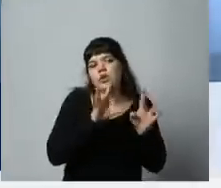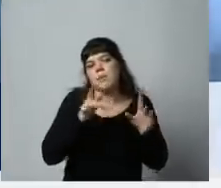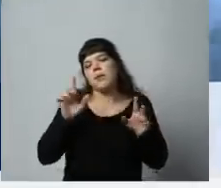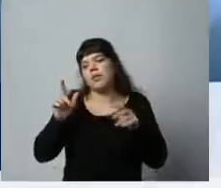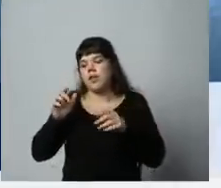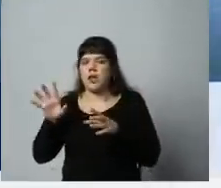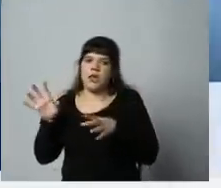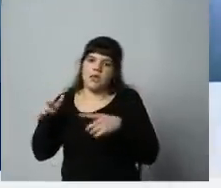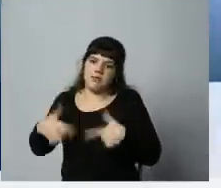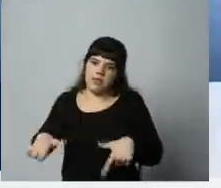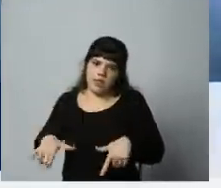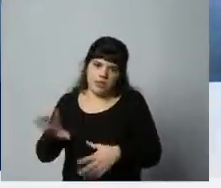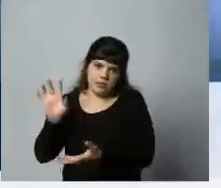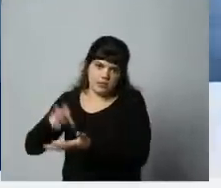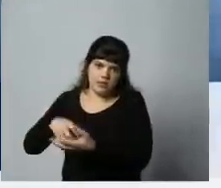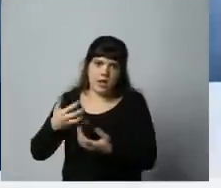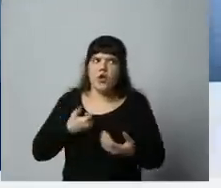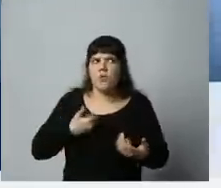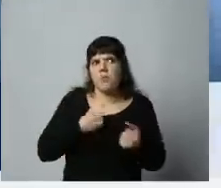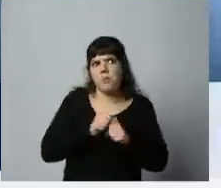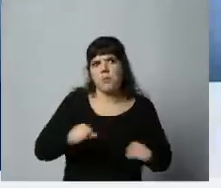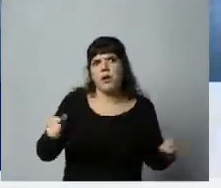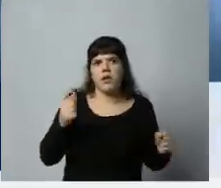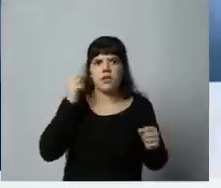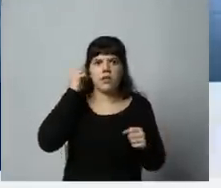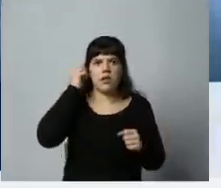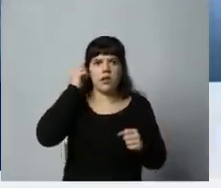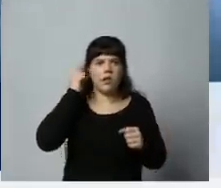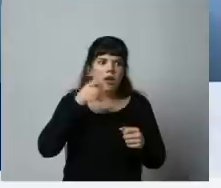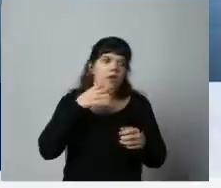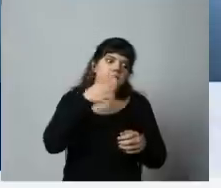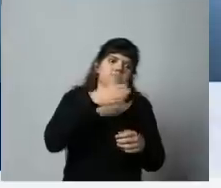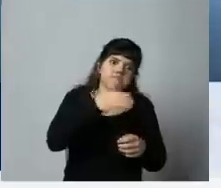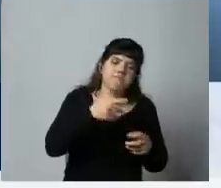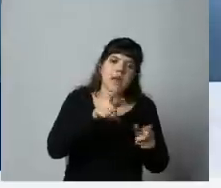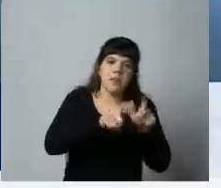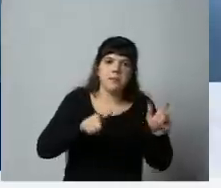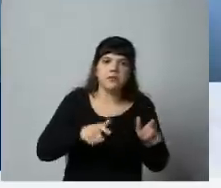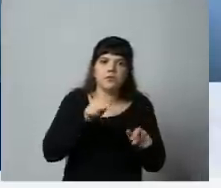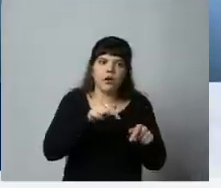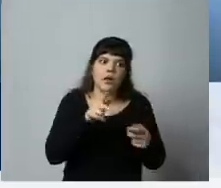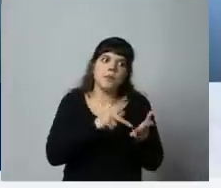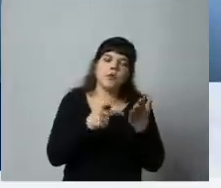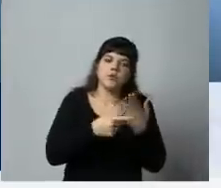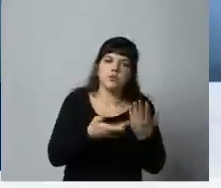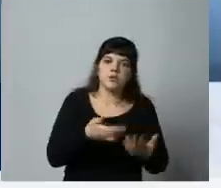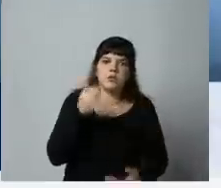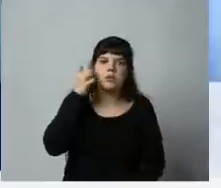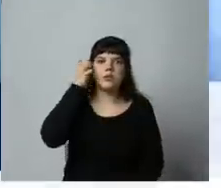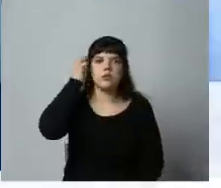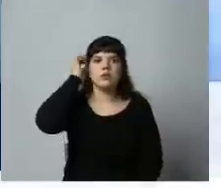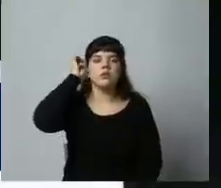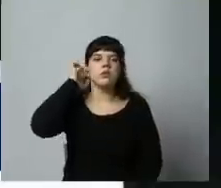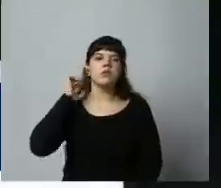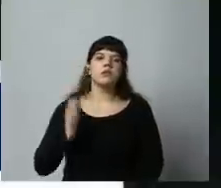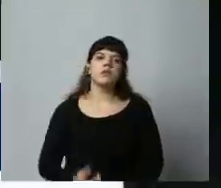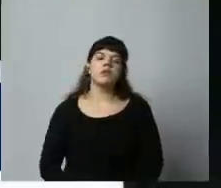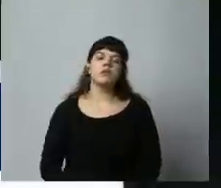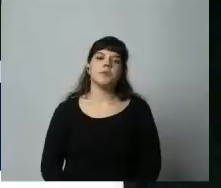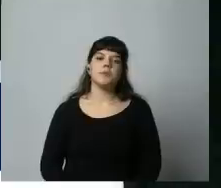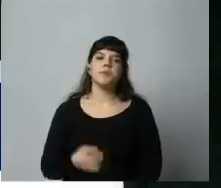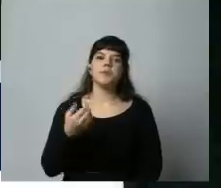intendencia Y de qué forma se promueve la participación de esas personas dentro del proyecto bueno a ver